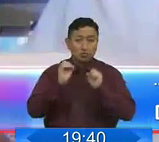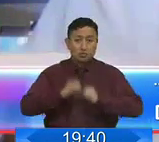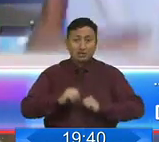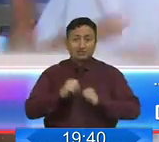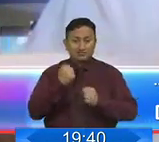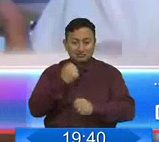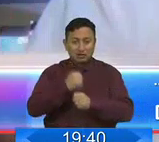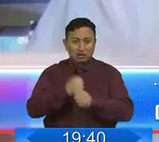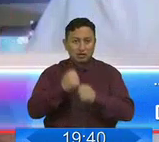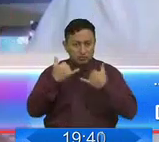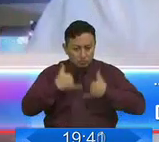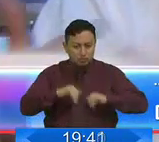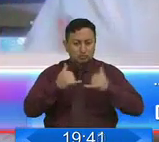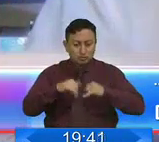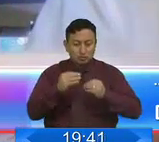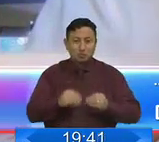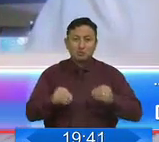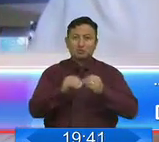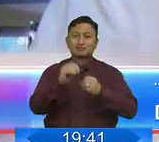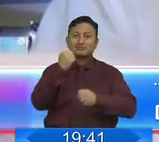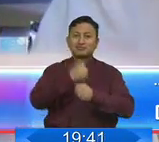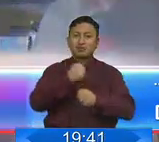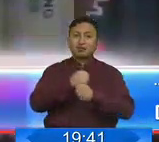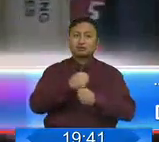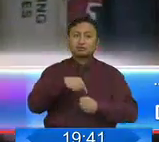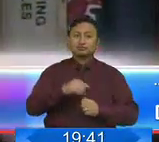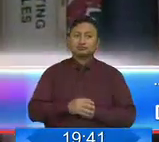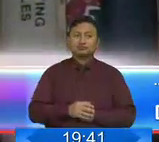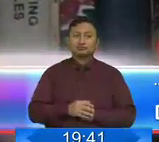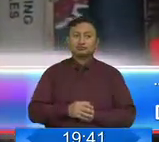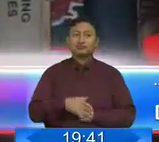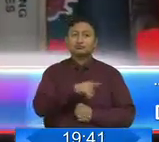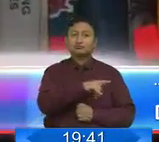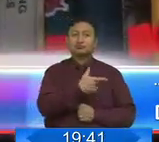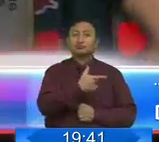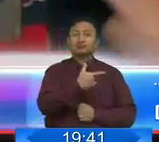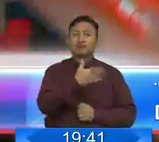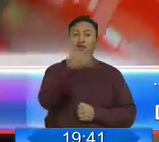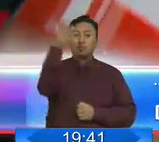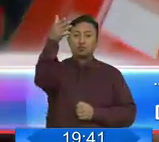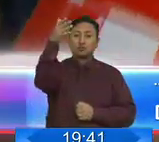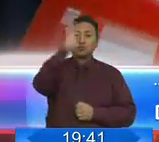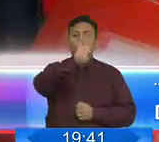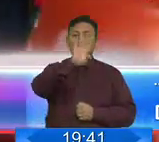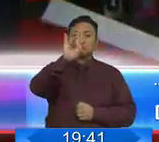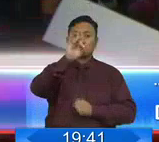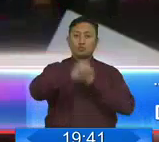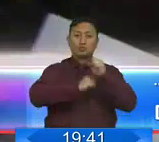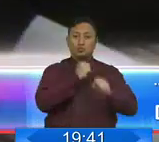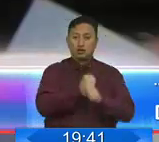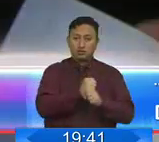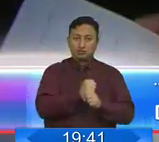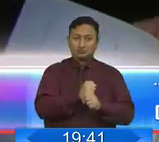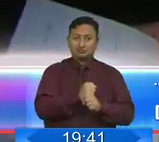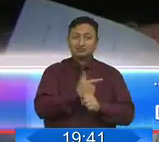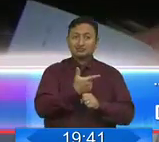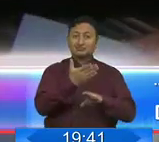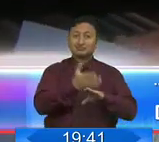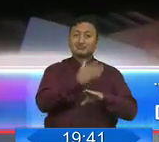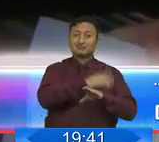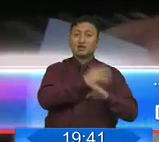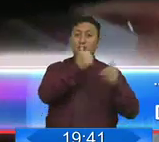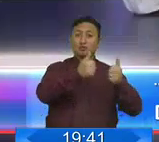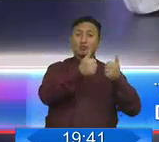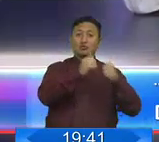influenciar en el empleo y en la economía guayaquileña. Catedrático de 48 años que luego de una postulación infructuosa a